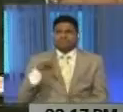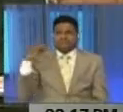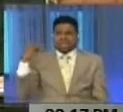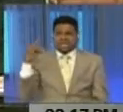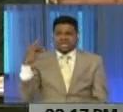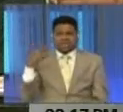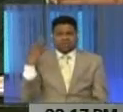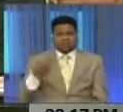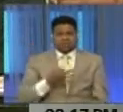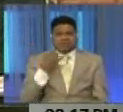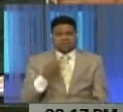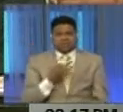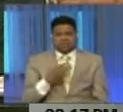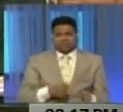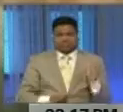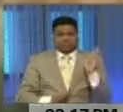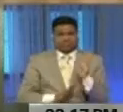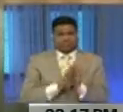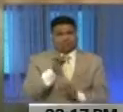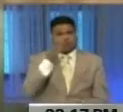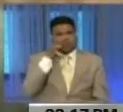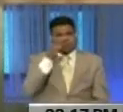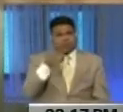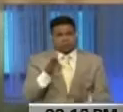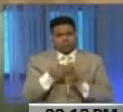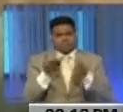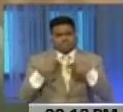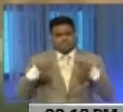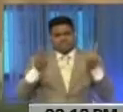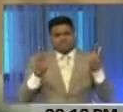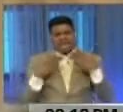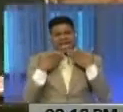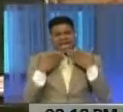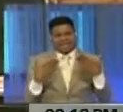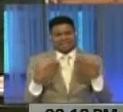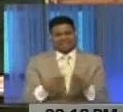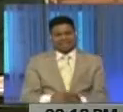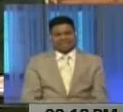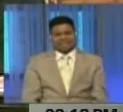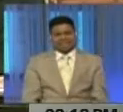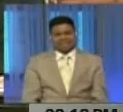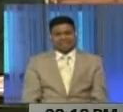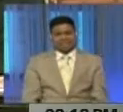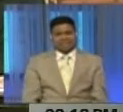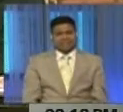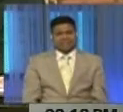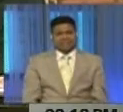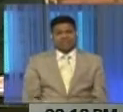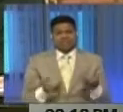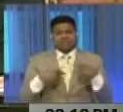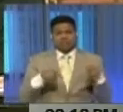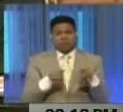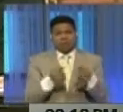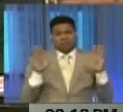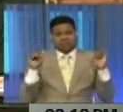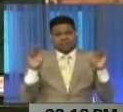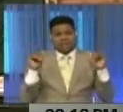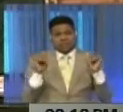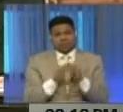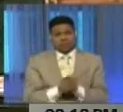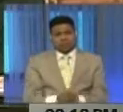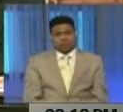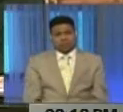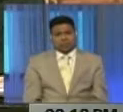saldrá adelante con el pueblo de Bolivia, en paz. Gracias, hermano embajador. Igualmente saludo al embajador de